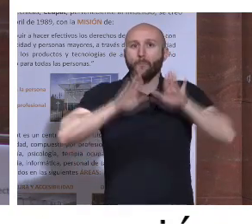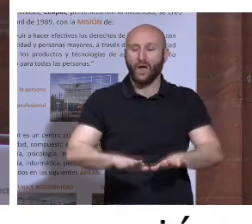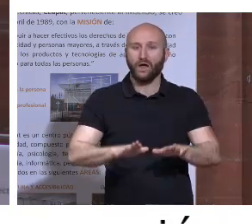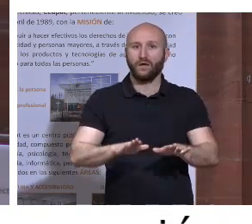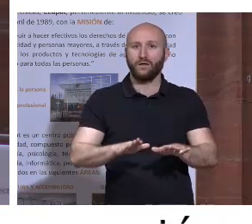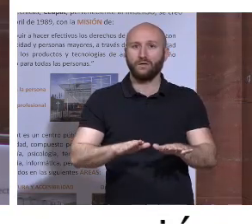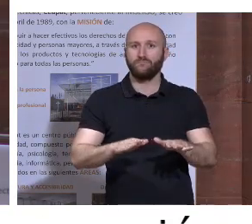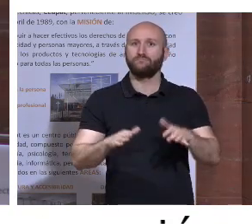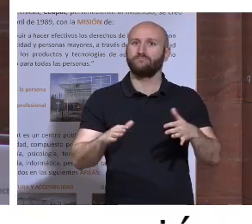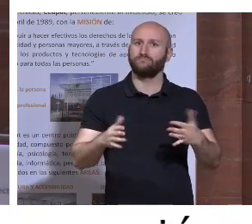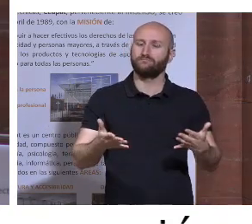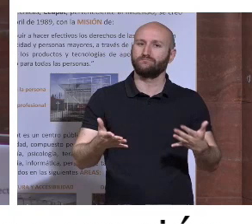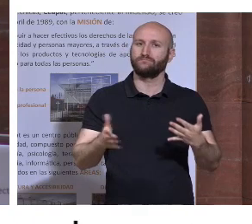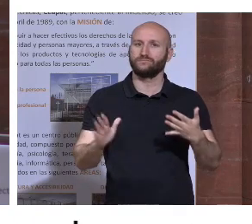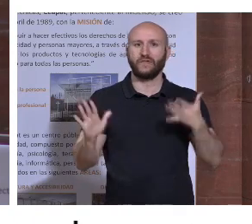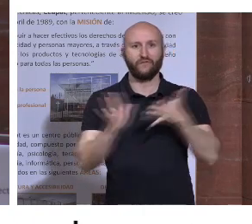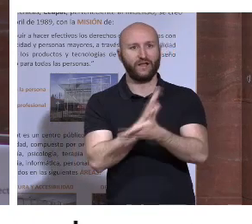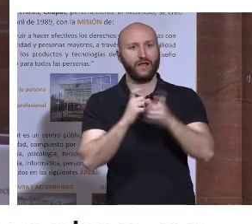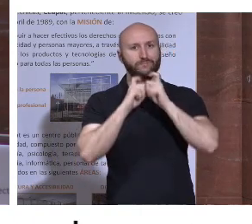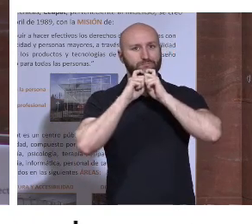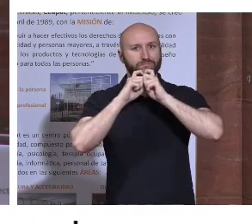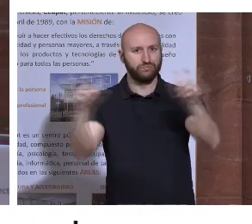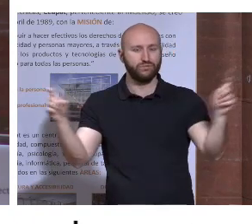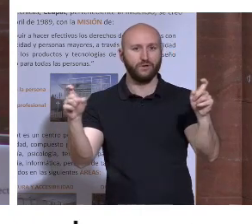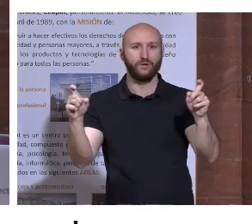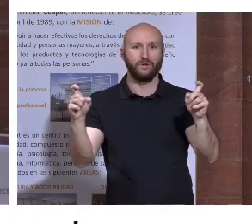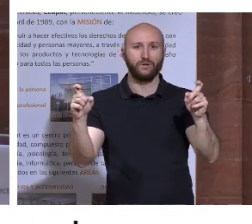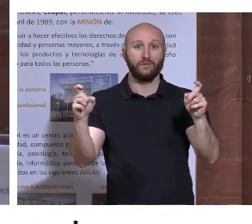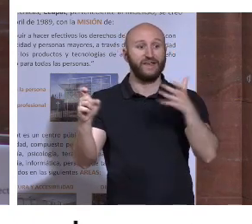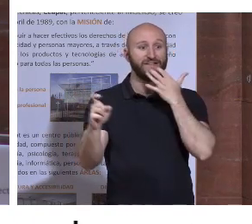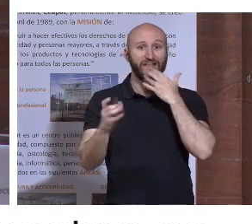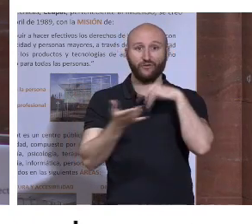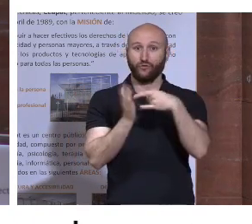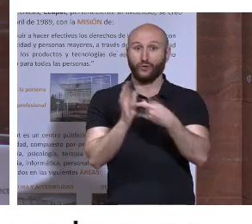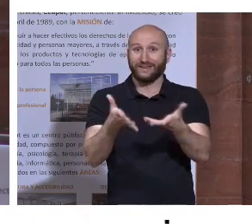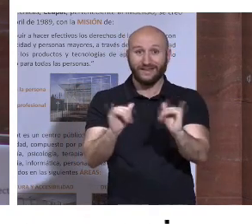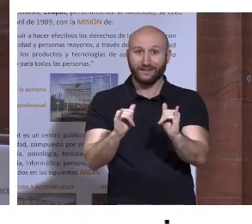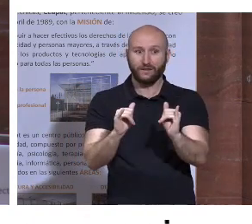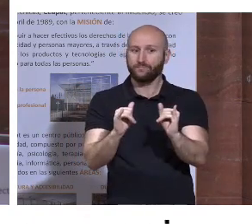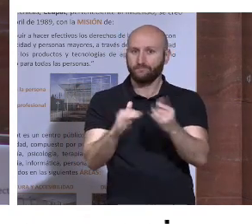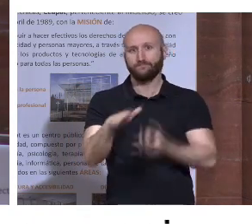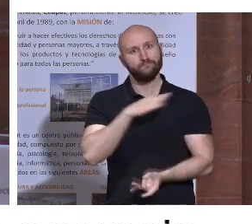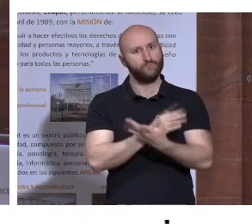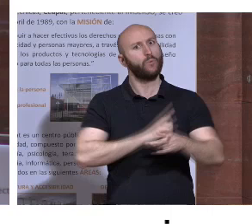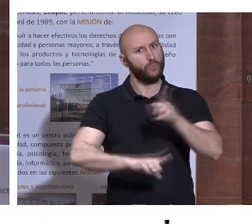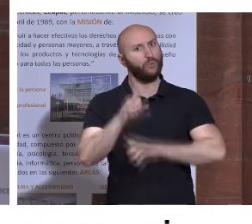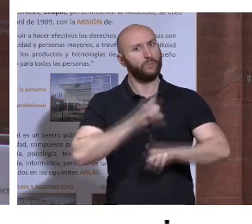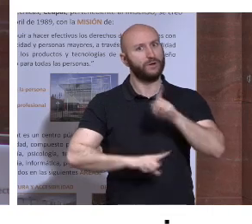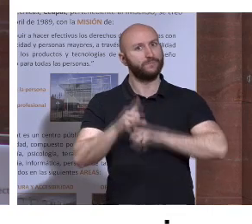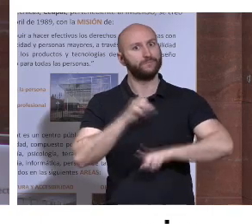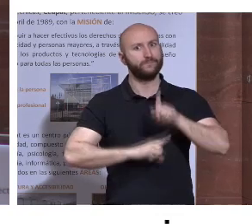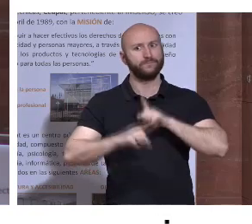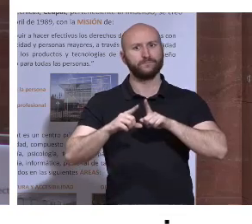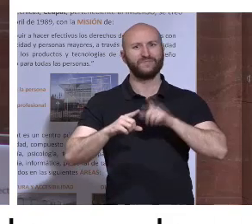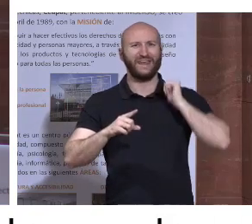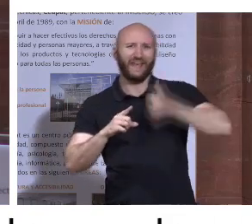lo tanto, se anuncia que si no lo corregimos, un problema de no redistribución de riqueza